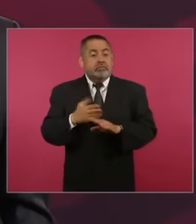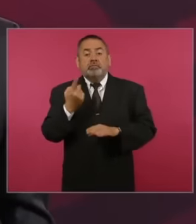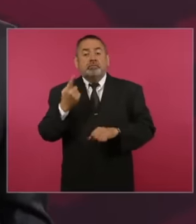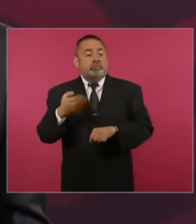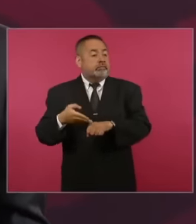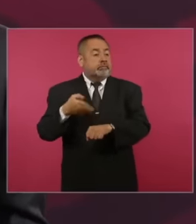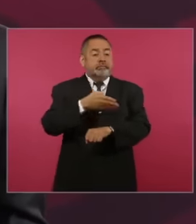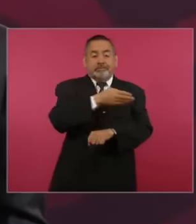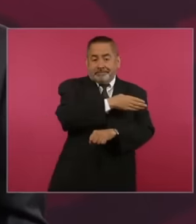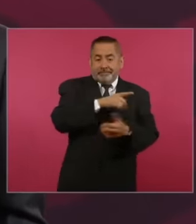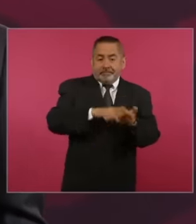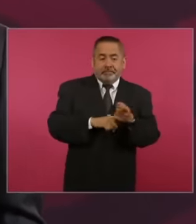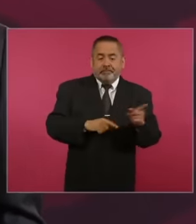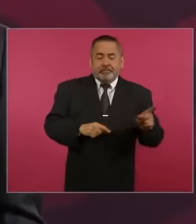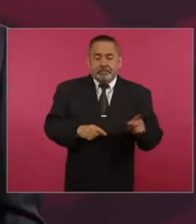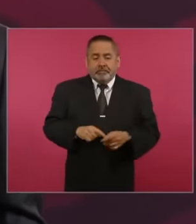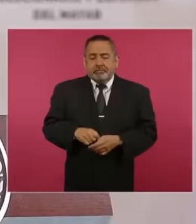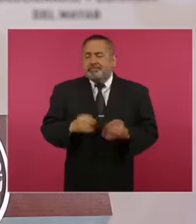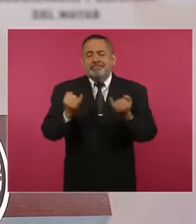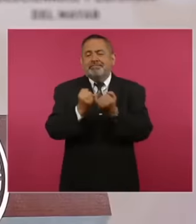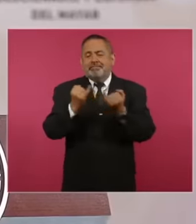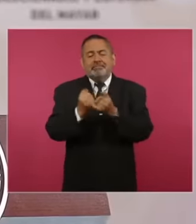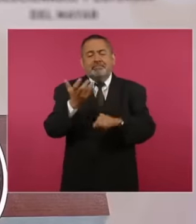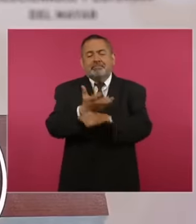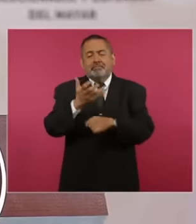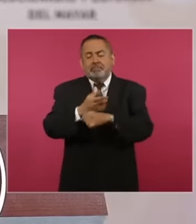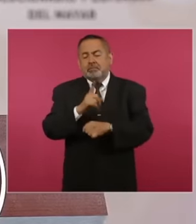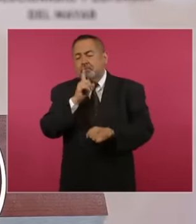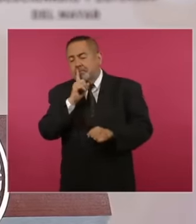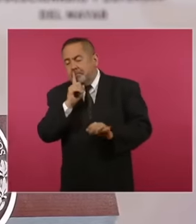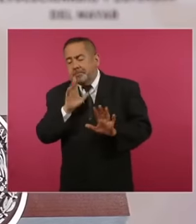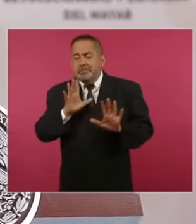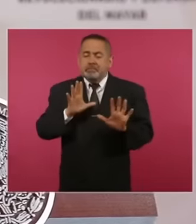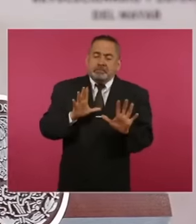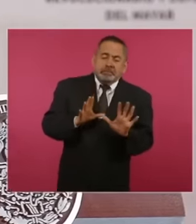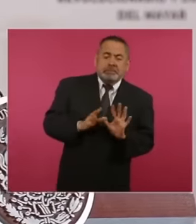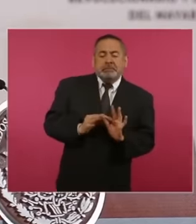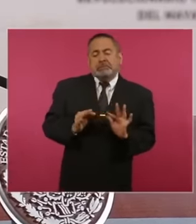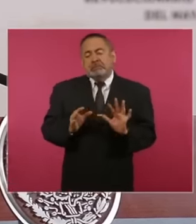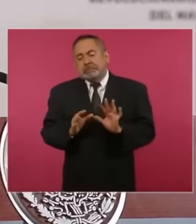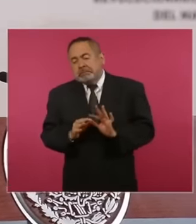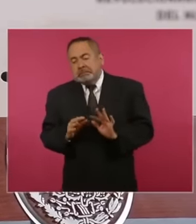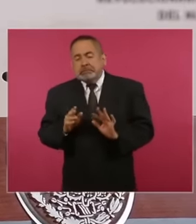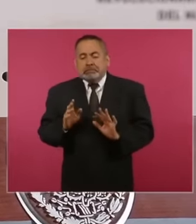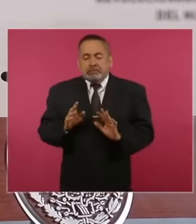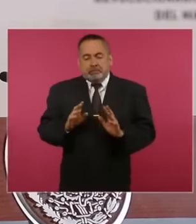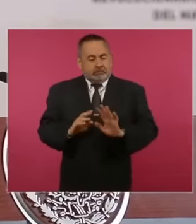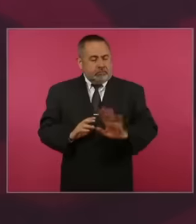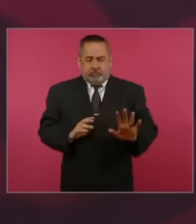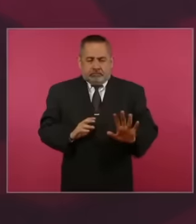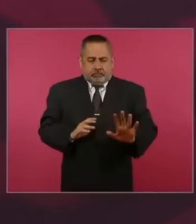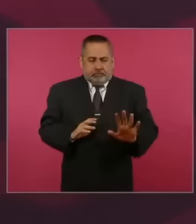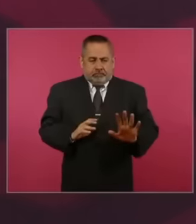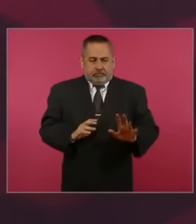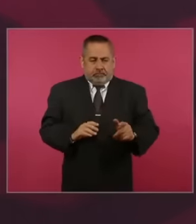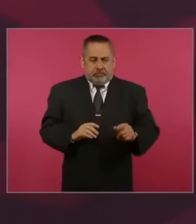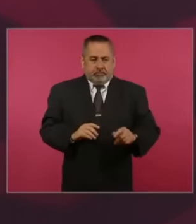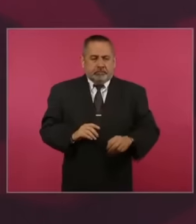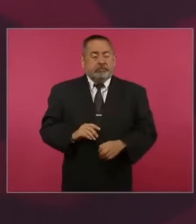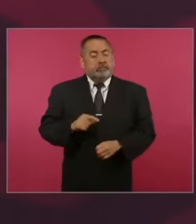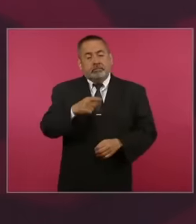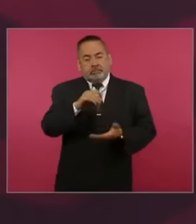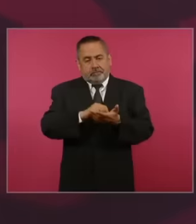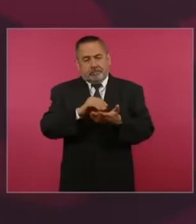inicialmente, igual que el gobierno de Estados Unidos, nada más que todavía